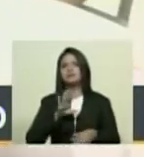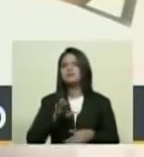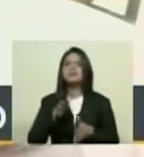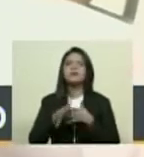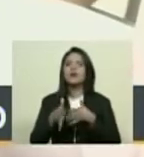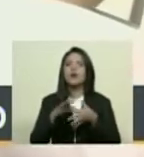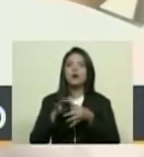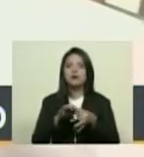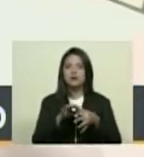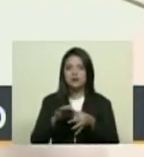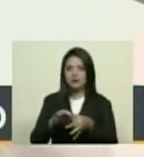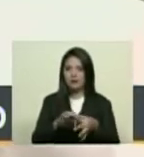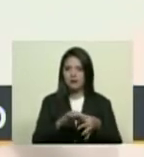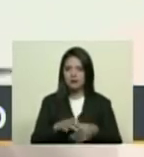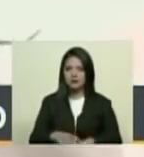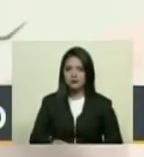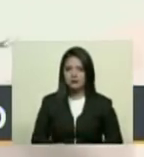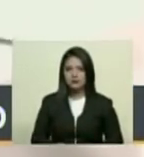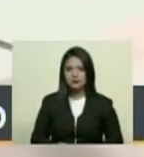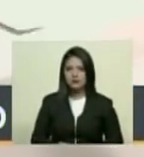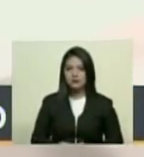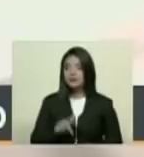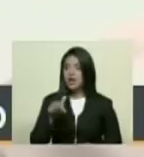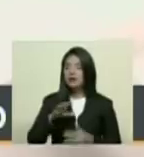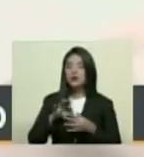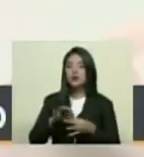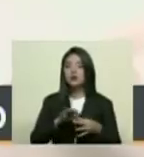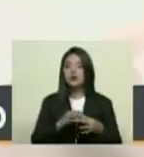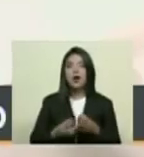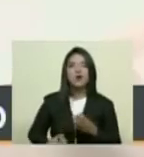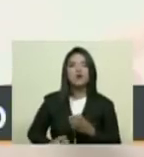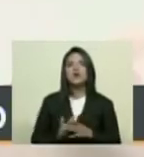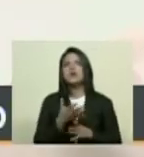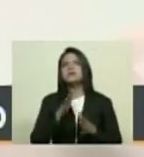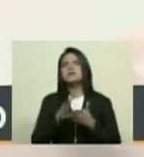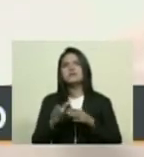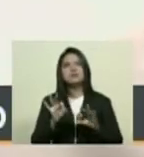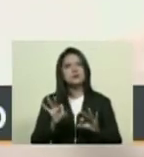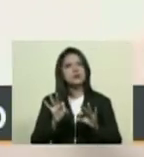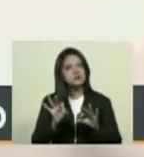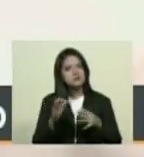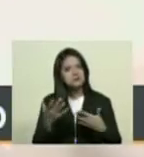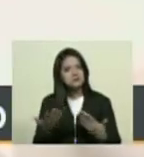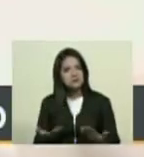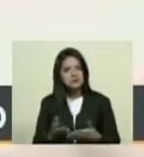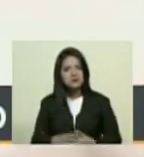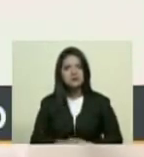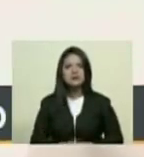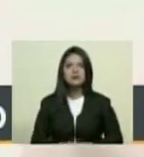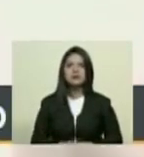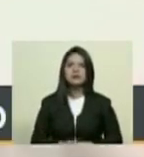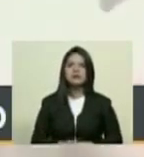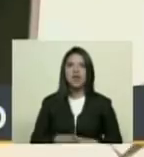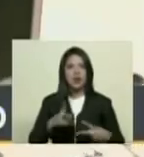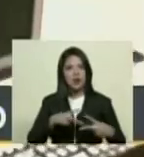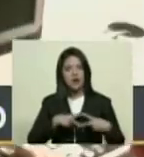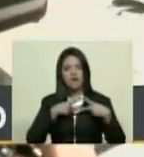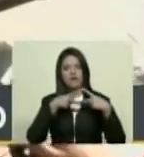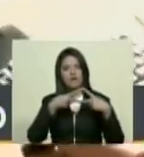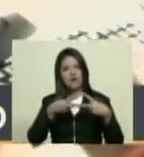unidad, parte de esa unidad surge precisamente de la